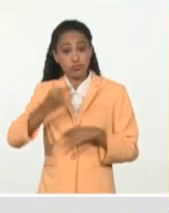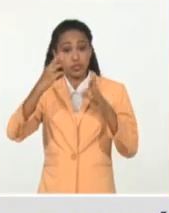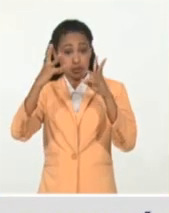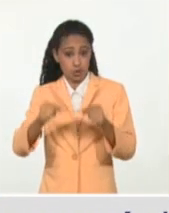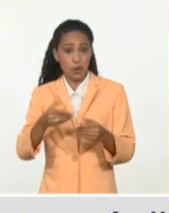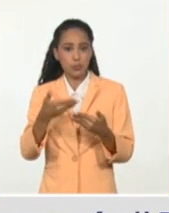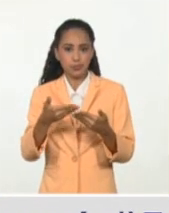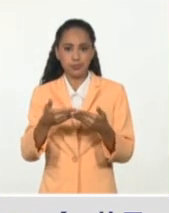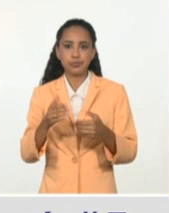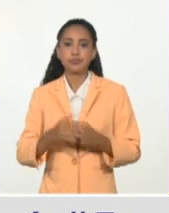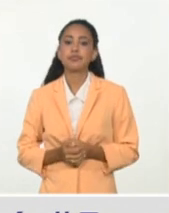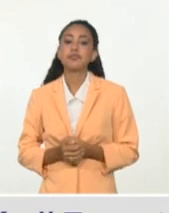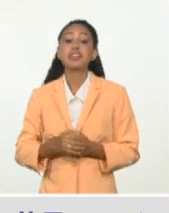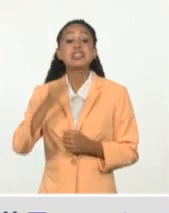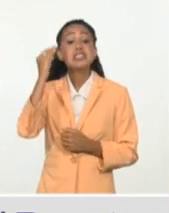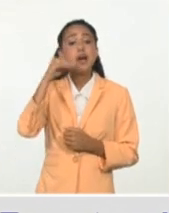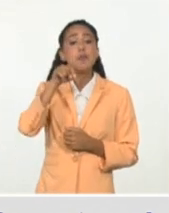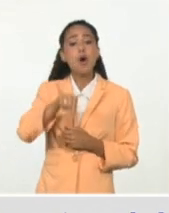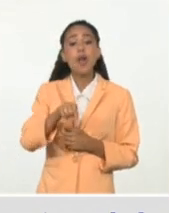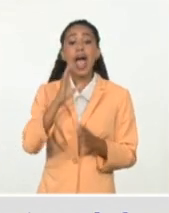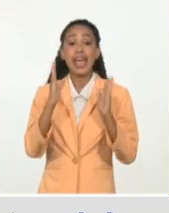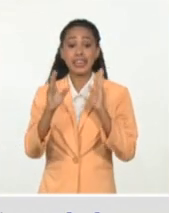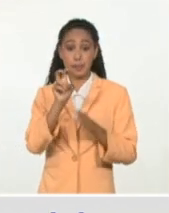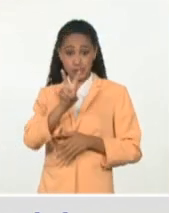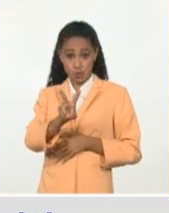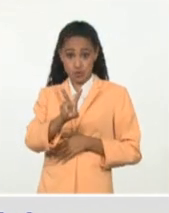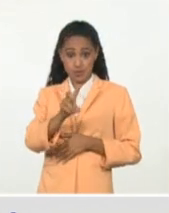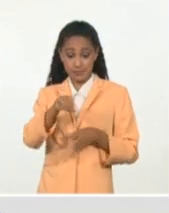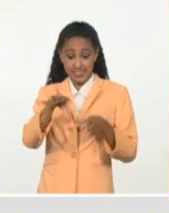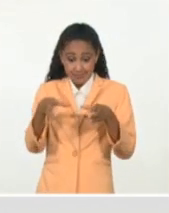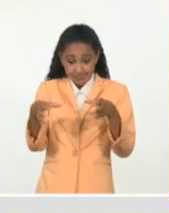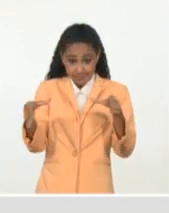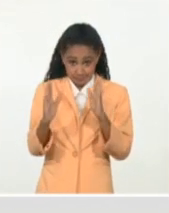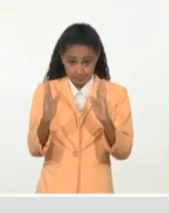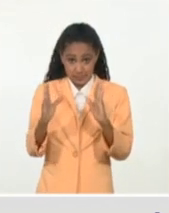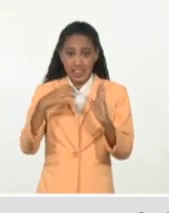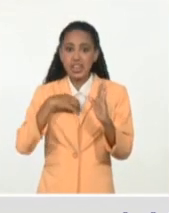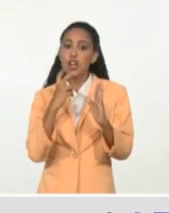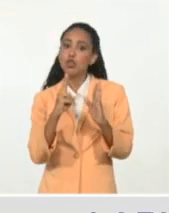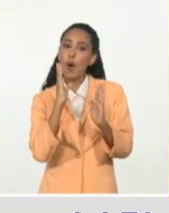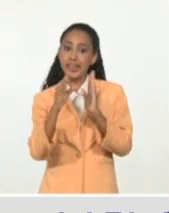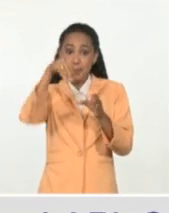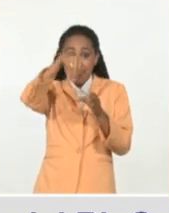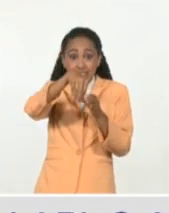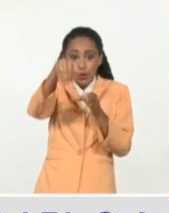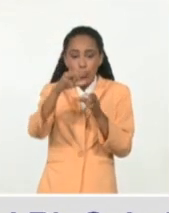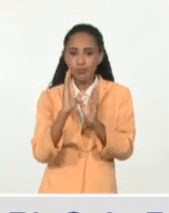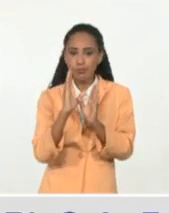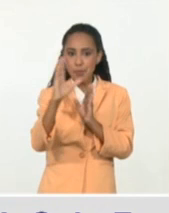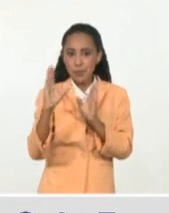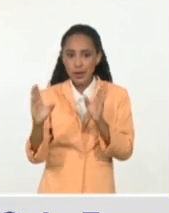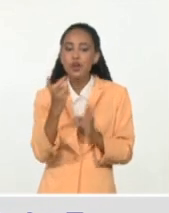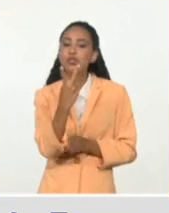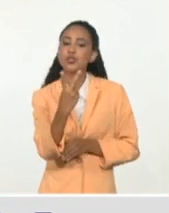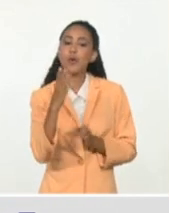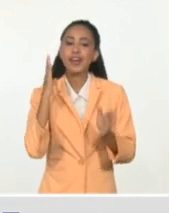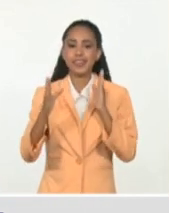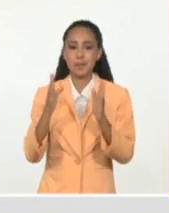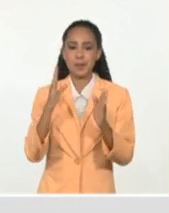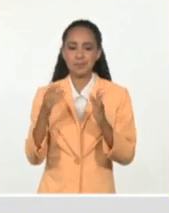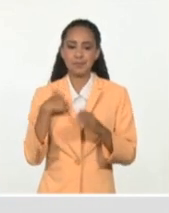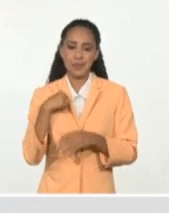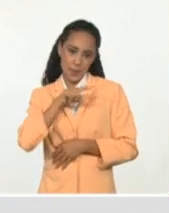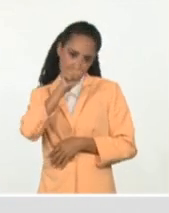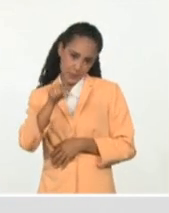ha dividido en dos etapas. La fase 2, en este caso, de Soberana Plus para convalecientes. ¿En qué ha consistido? ¿Cuáles han sido las diferencias, doctor?